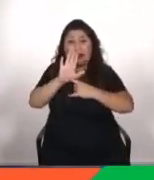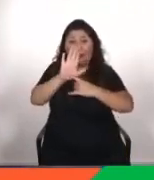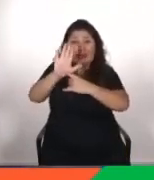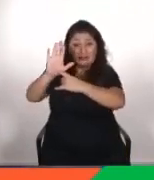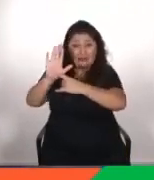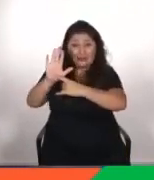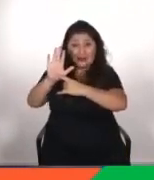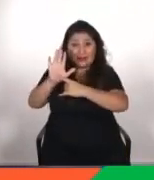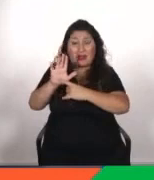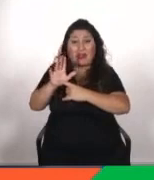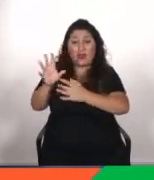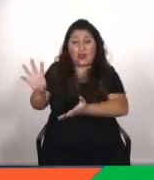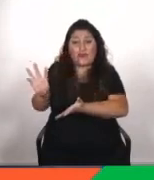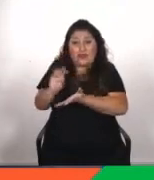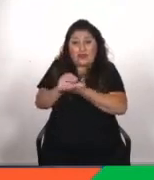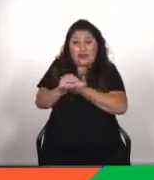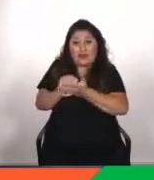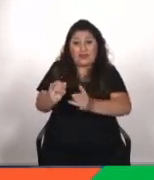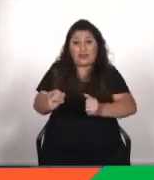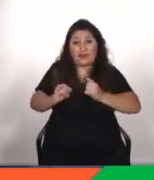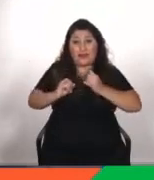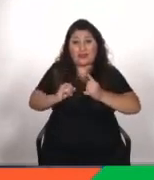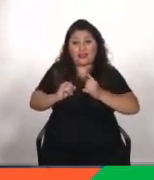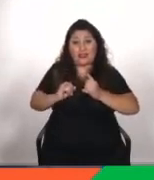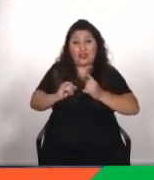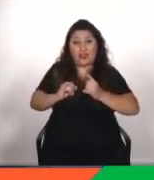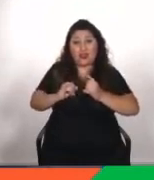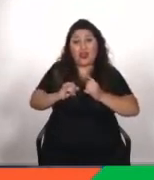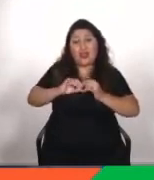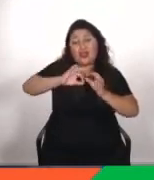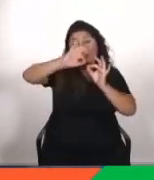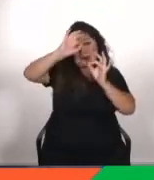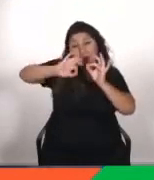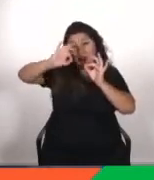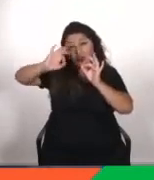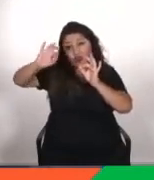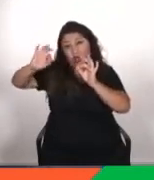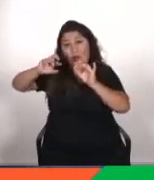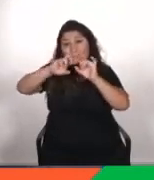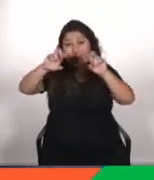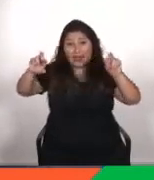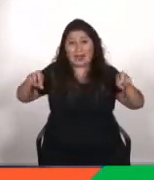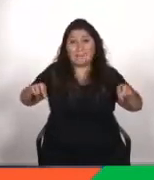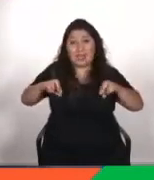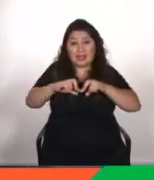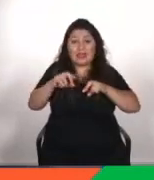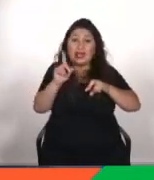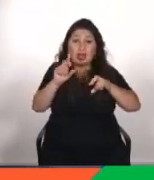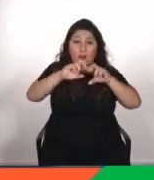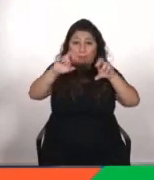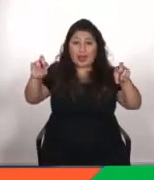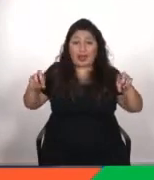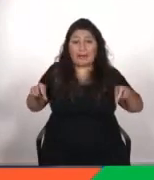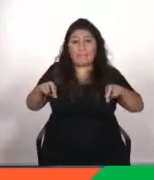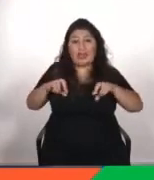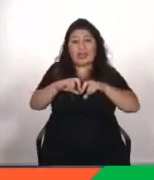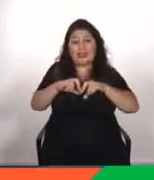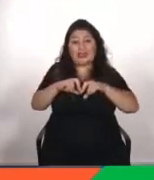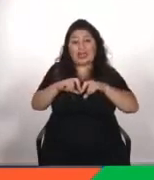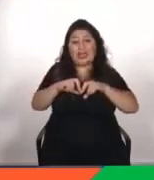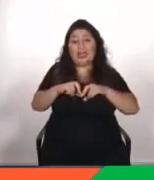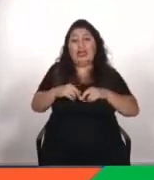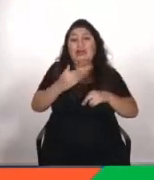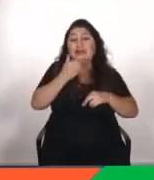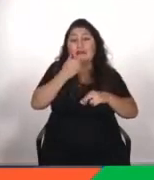información hasta los modelos espaciotemporales, la estimación paramétrica, no paramétrica, etcétera. La investigación operativa para poder